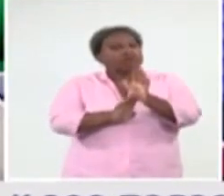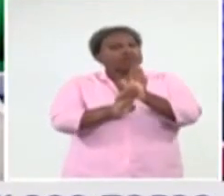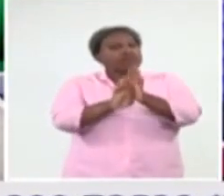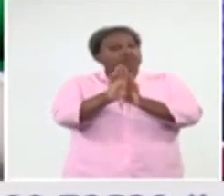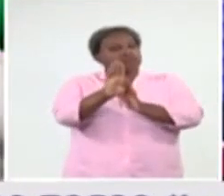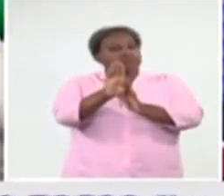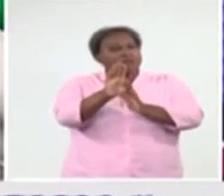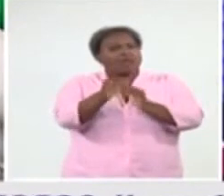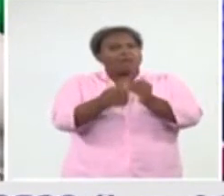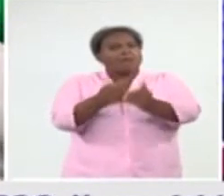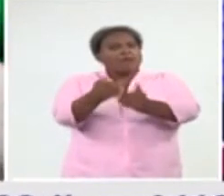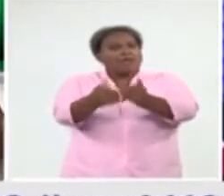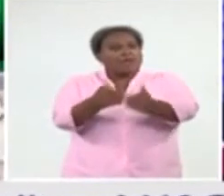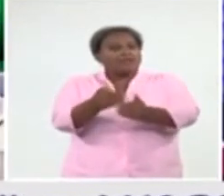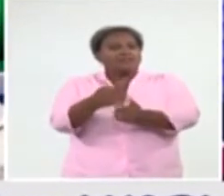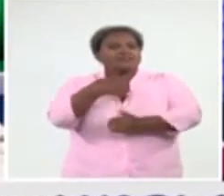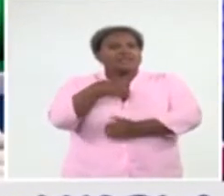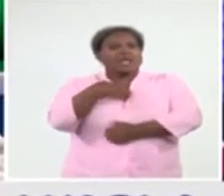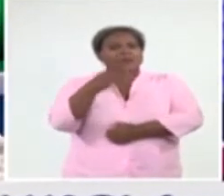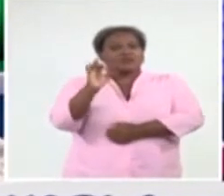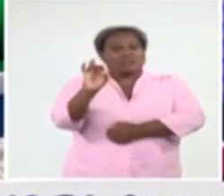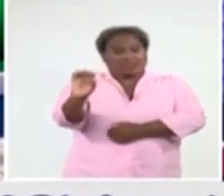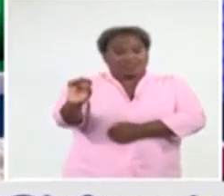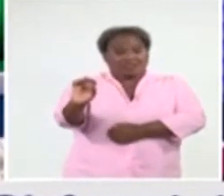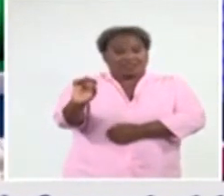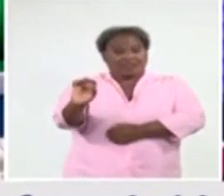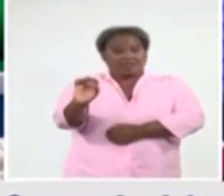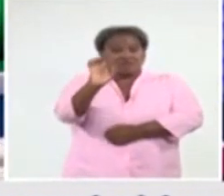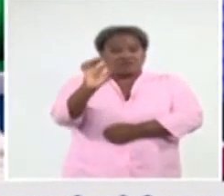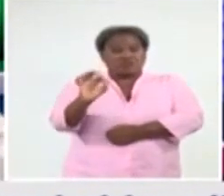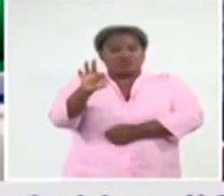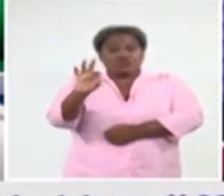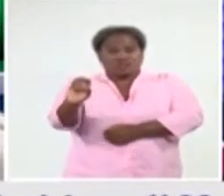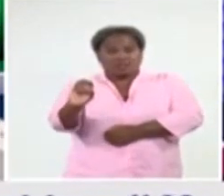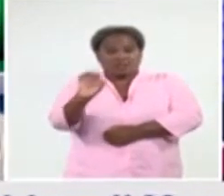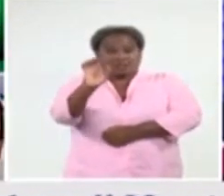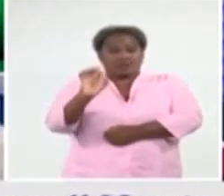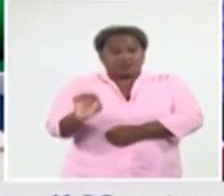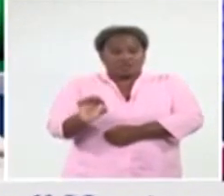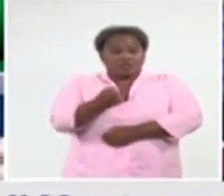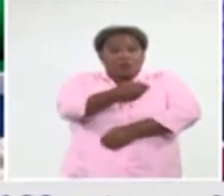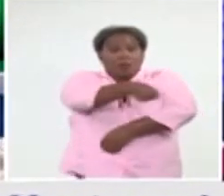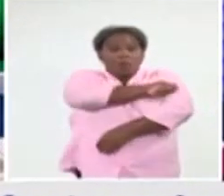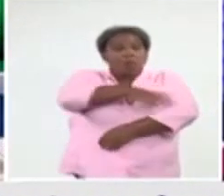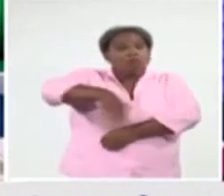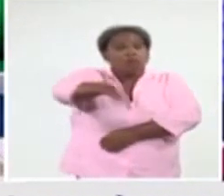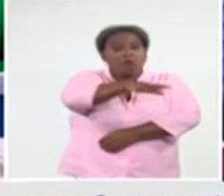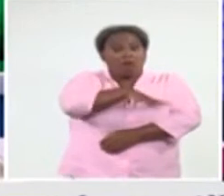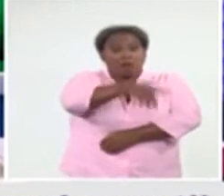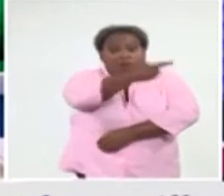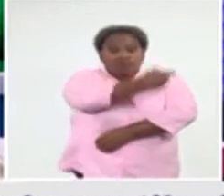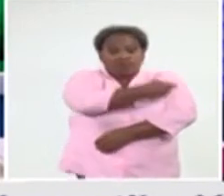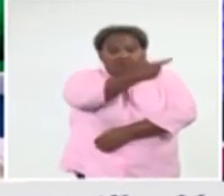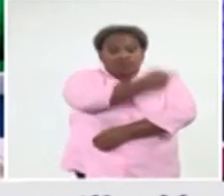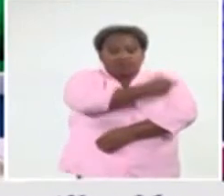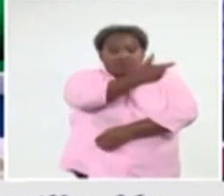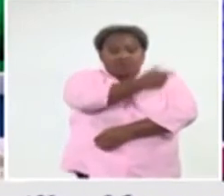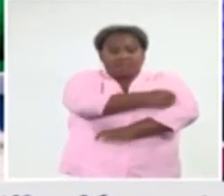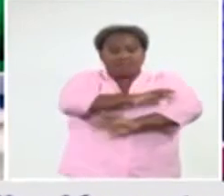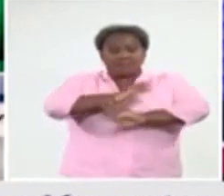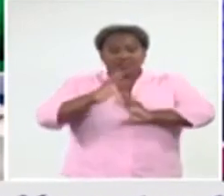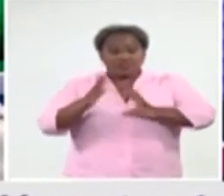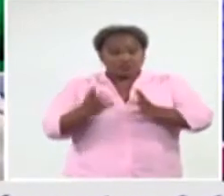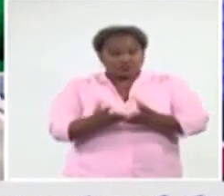tengamos 70-80% de nuestra población con todas las vacunas